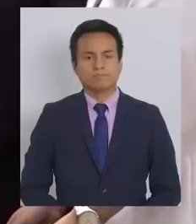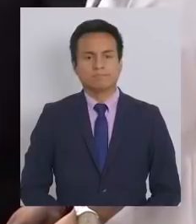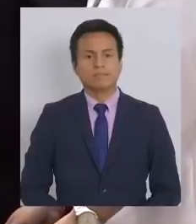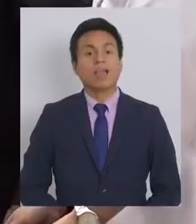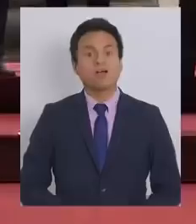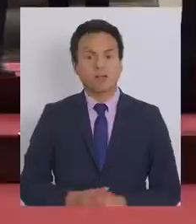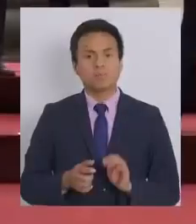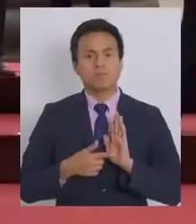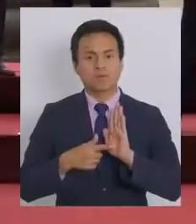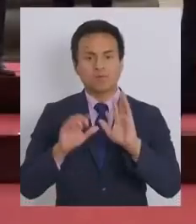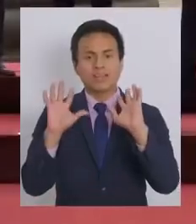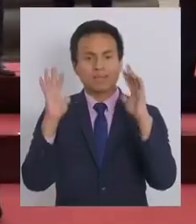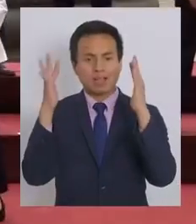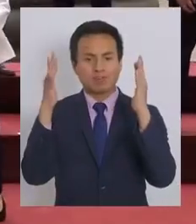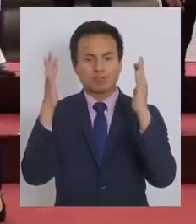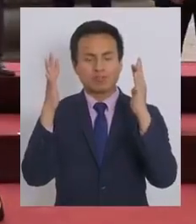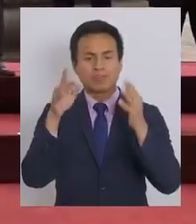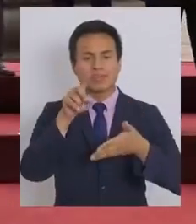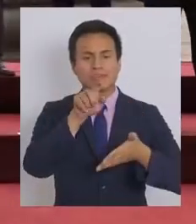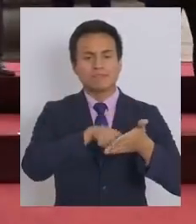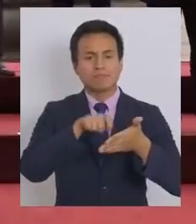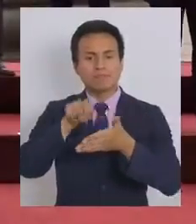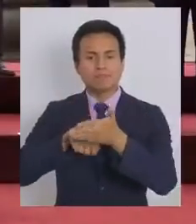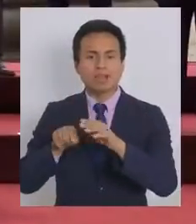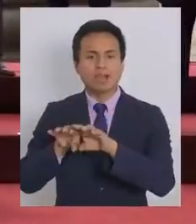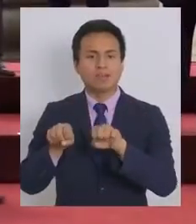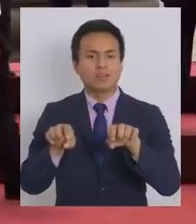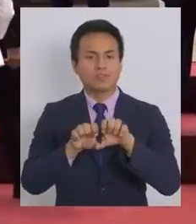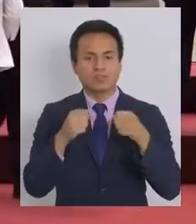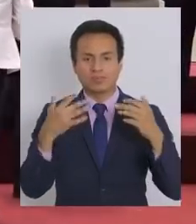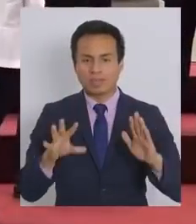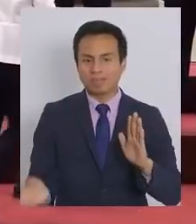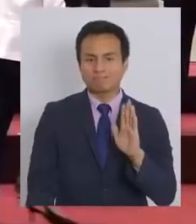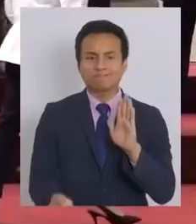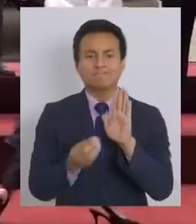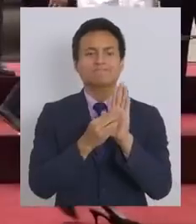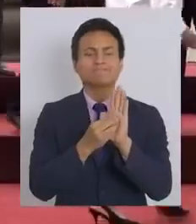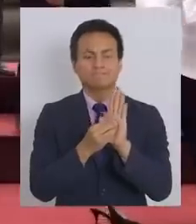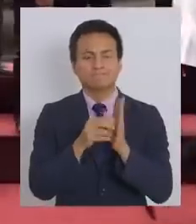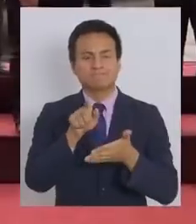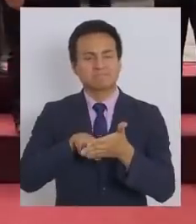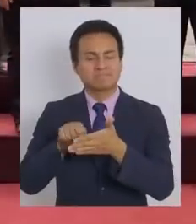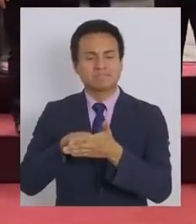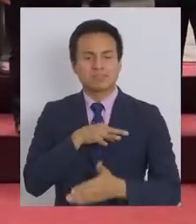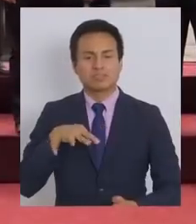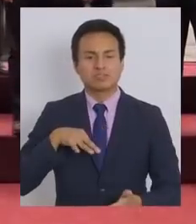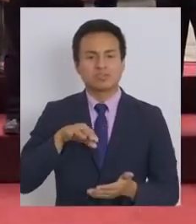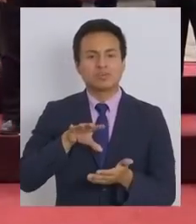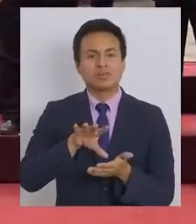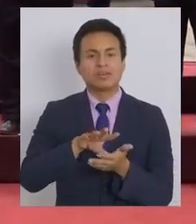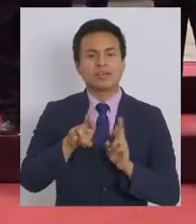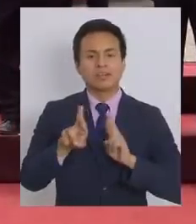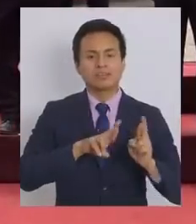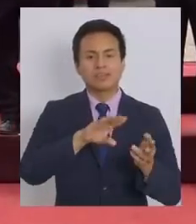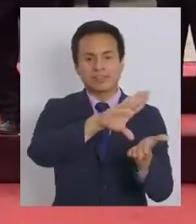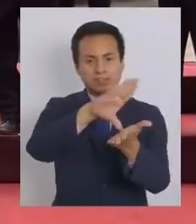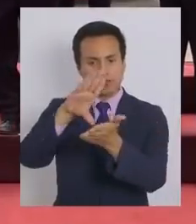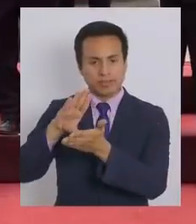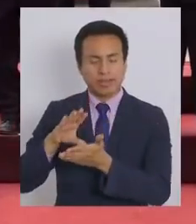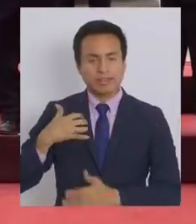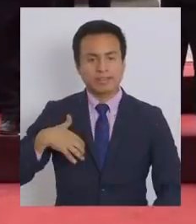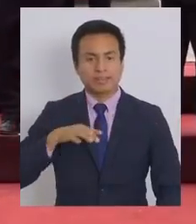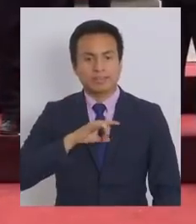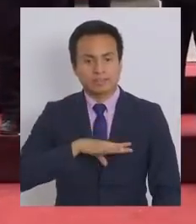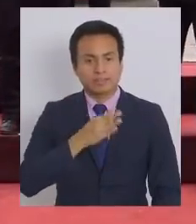Les propongo un fuerte aplauso para la firma de este acuerdo que han establecido los ministros de Relaciones Exteriores de Argentina y